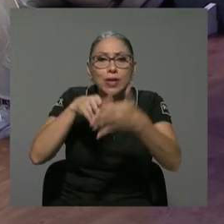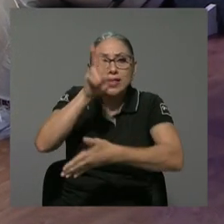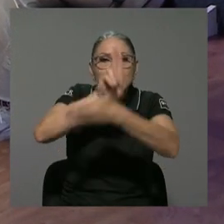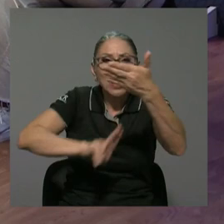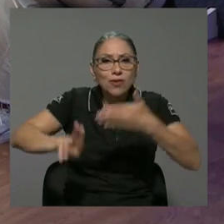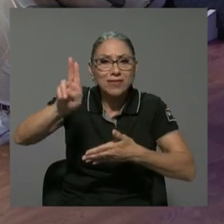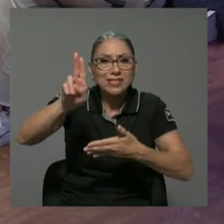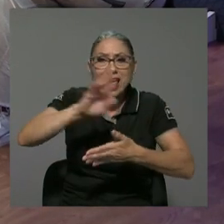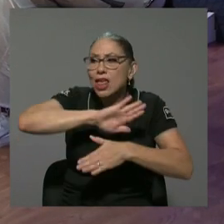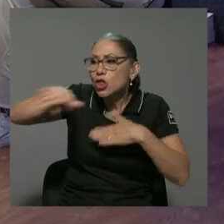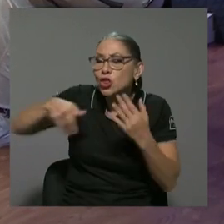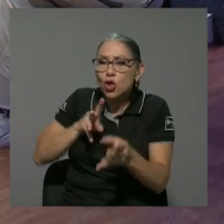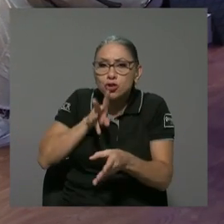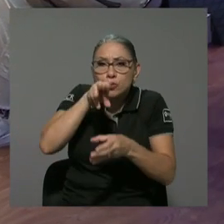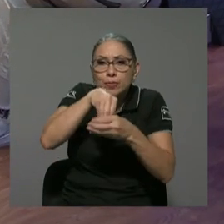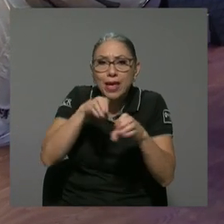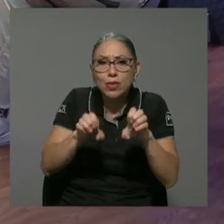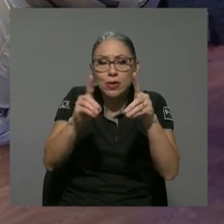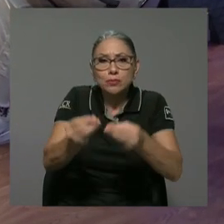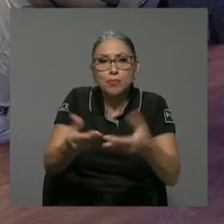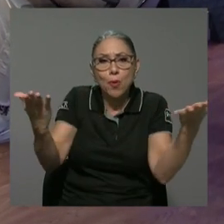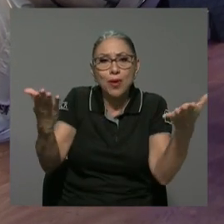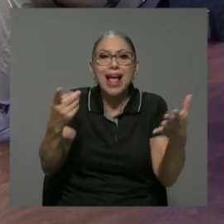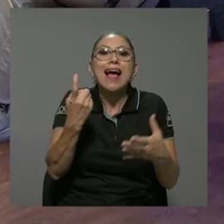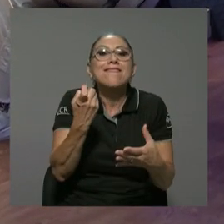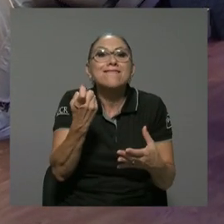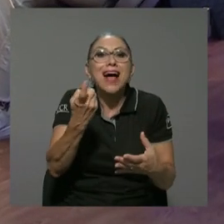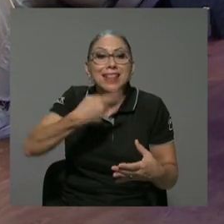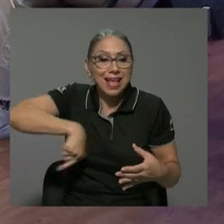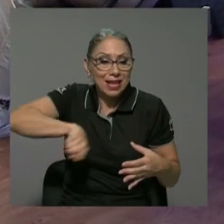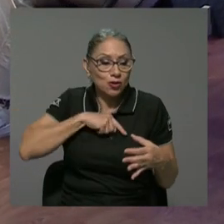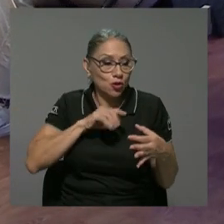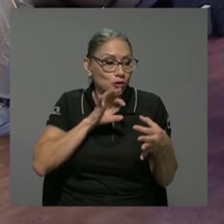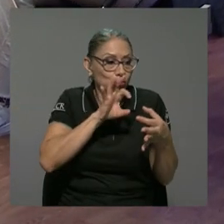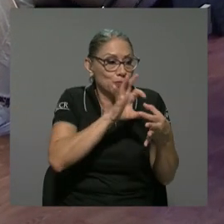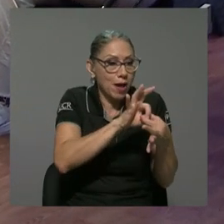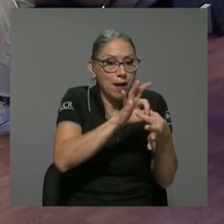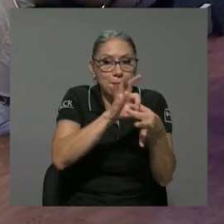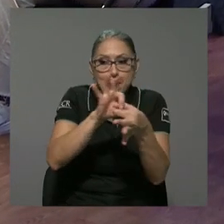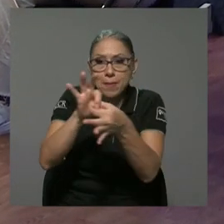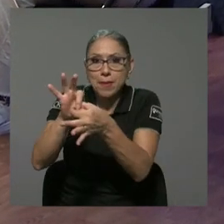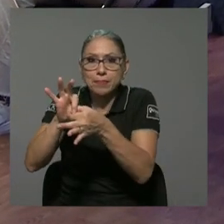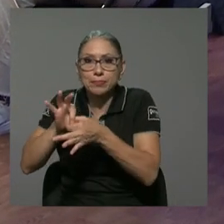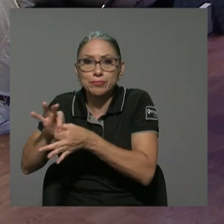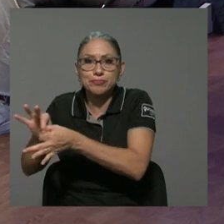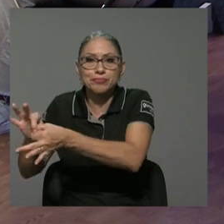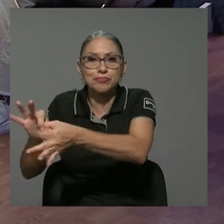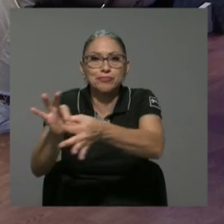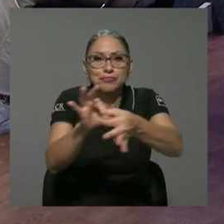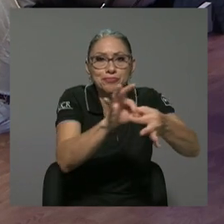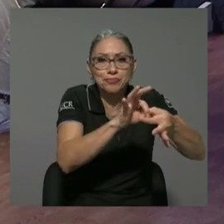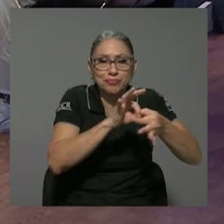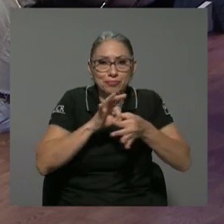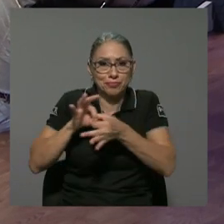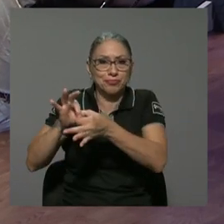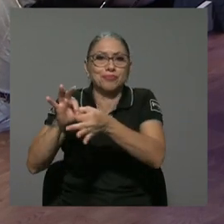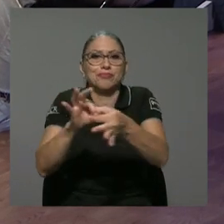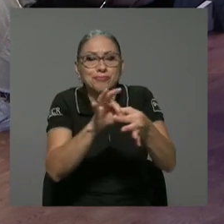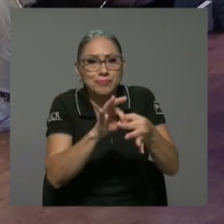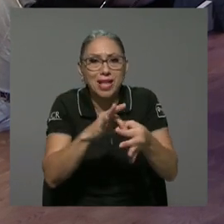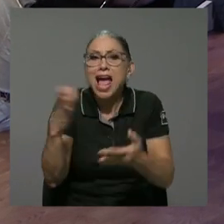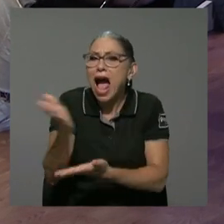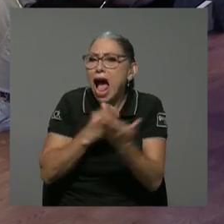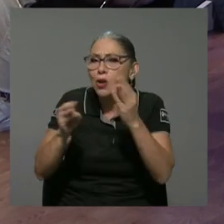pero nos está haciendo falta articularnos entre nosotros mismos. Y algo que yo creo que es pilar, o fue pilar en su momento para